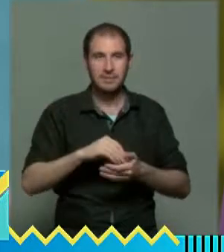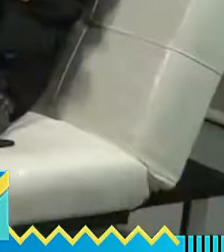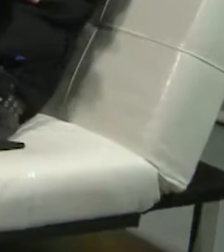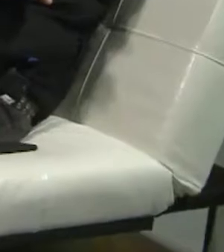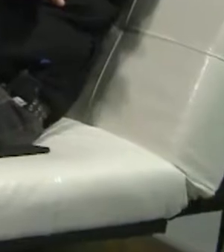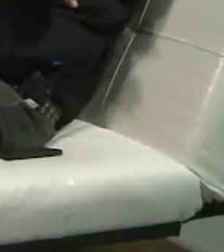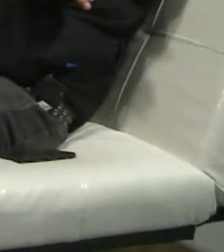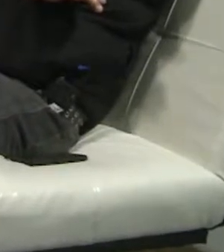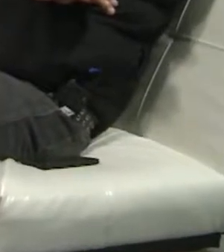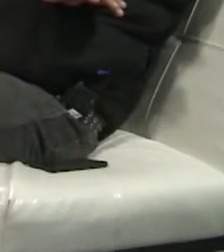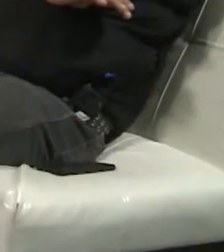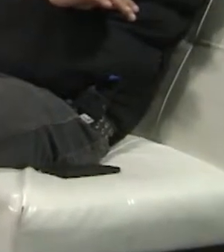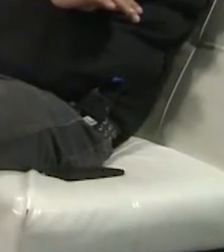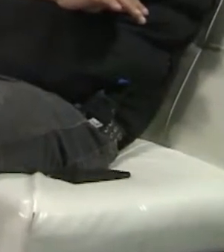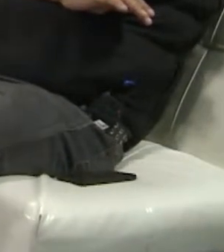Parecidos.